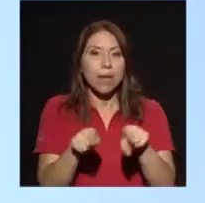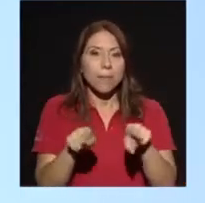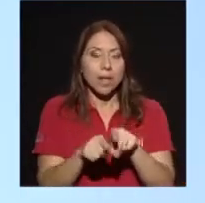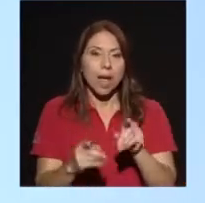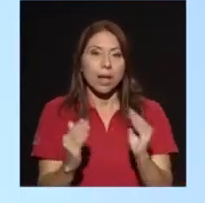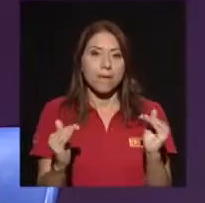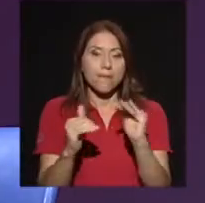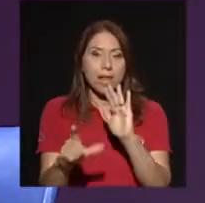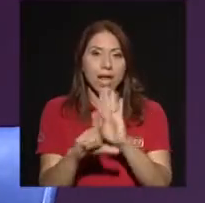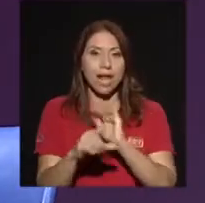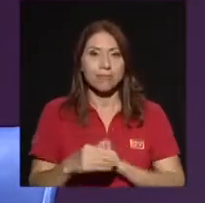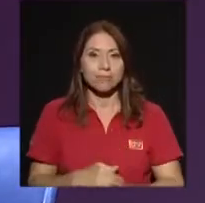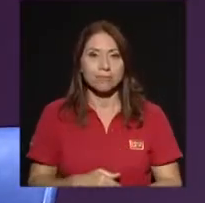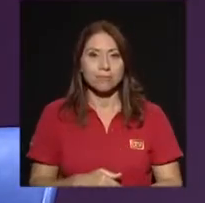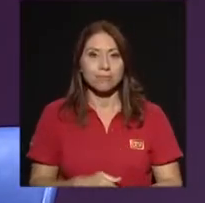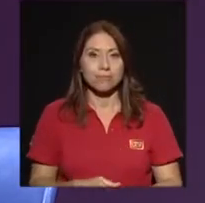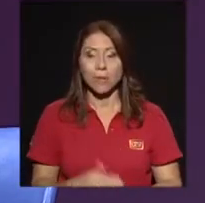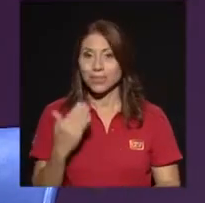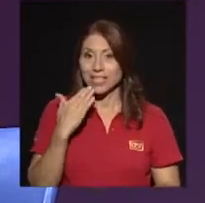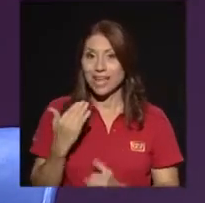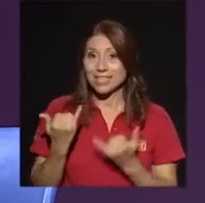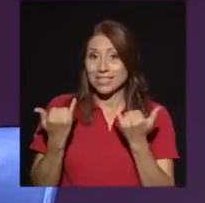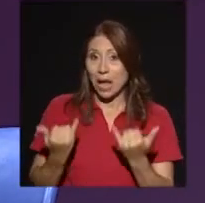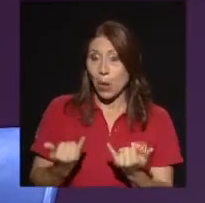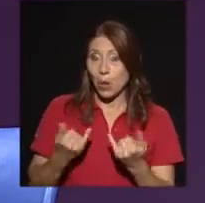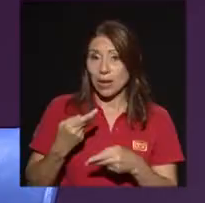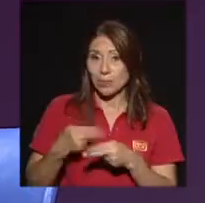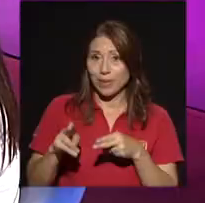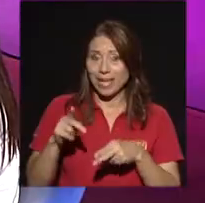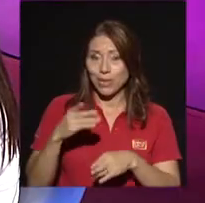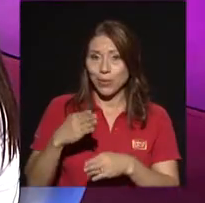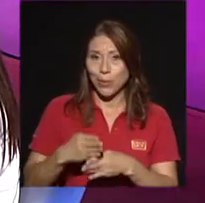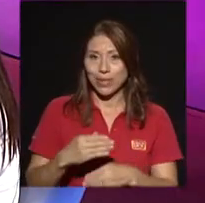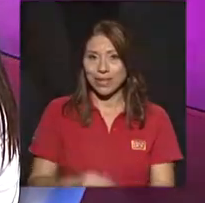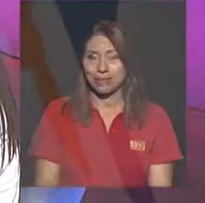legal. Muchas gracias, Sofía. Nos vamos con Sofía a un pequeño corte.